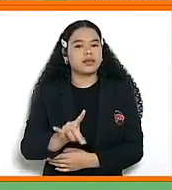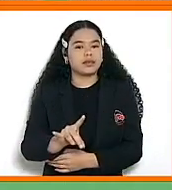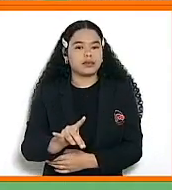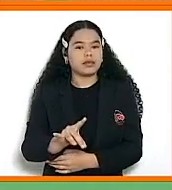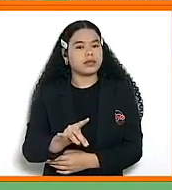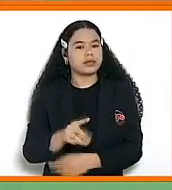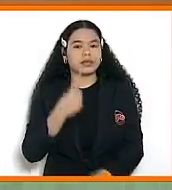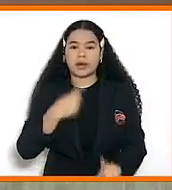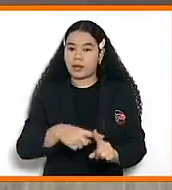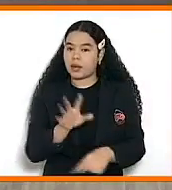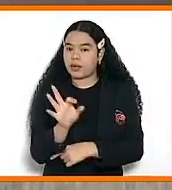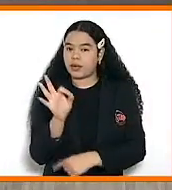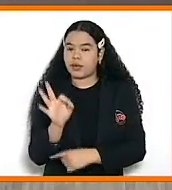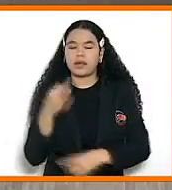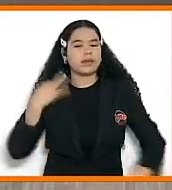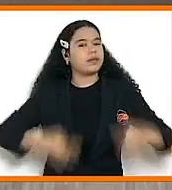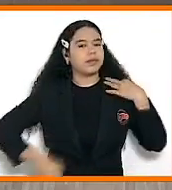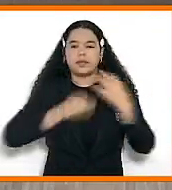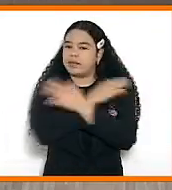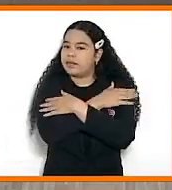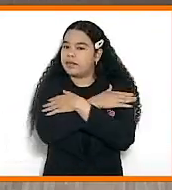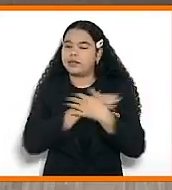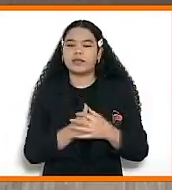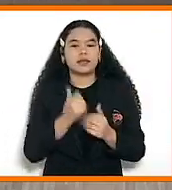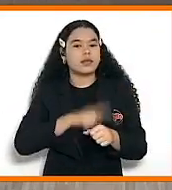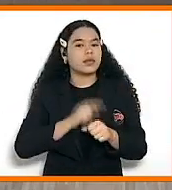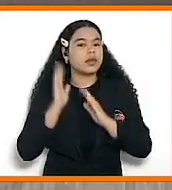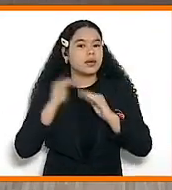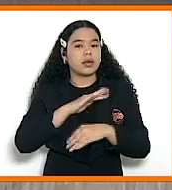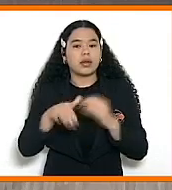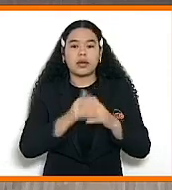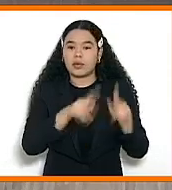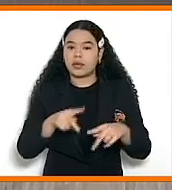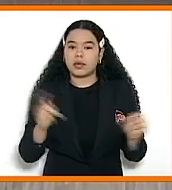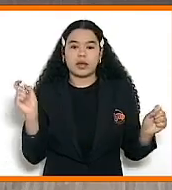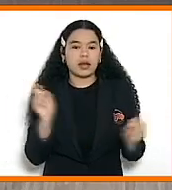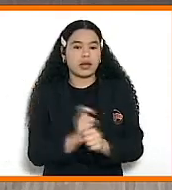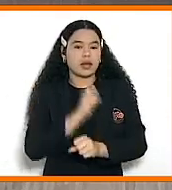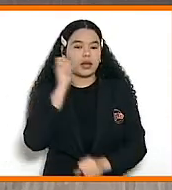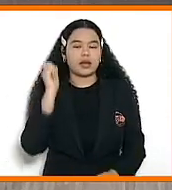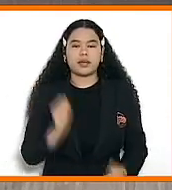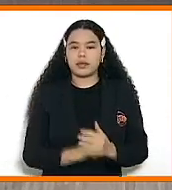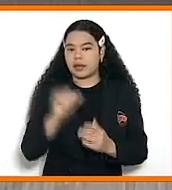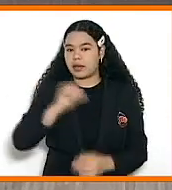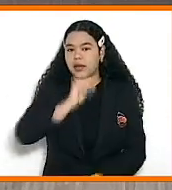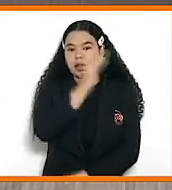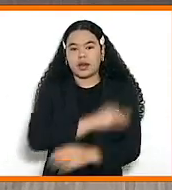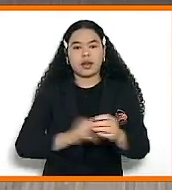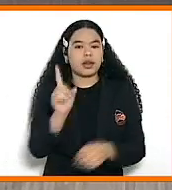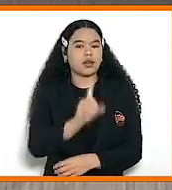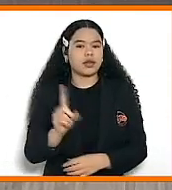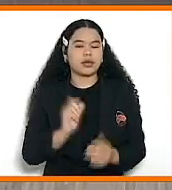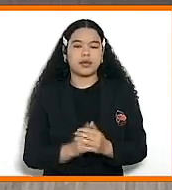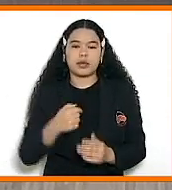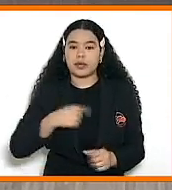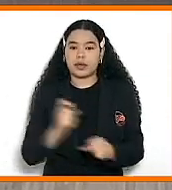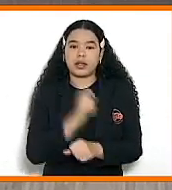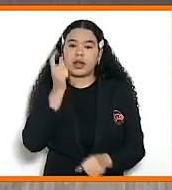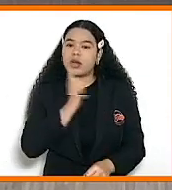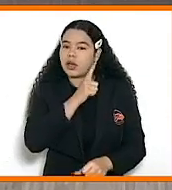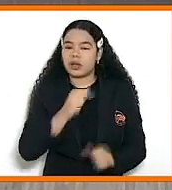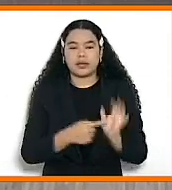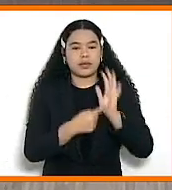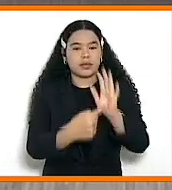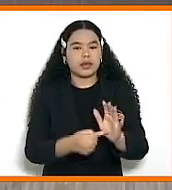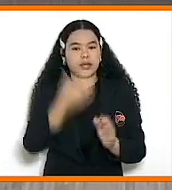98 más 9. Muchas felicidades. Espero que seas parte de nuestros afortunados ganadores para esta tarde de domingo. Yo me gané la Loto dándote a